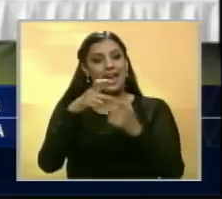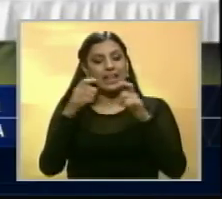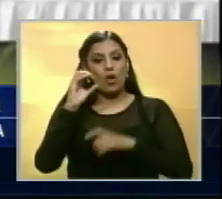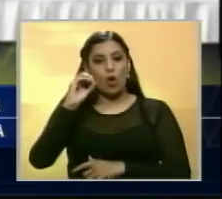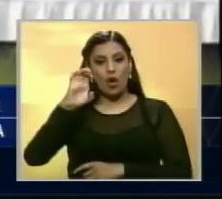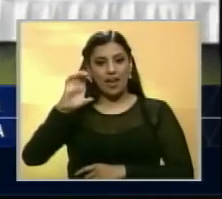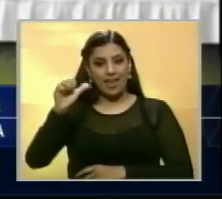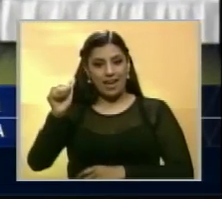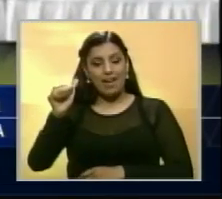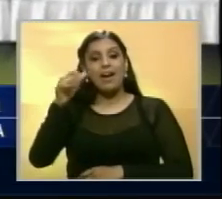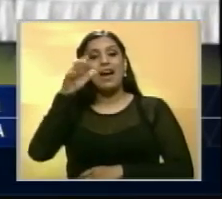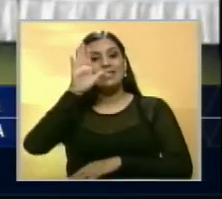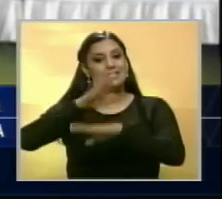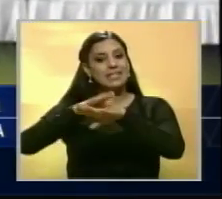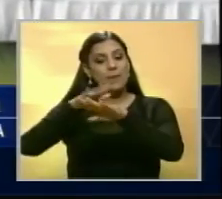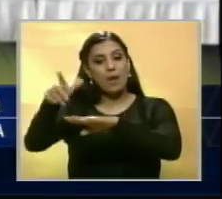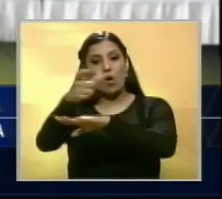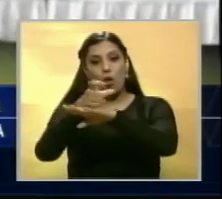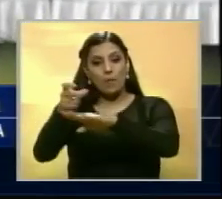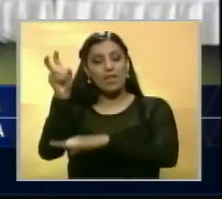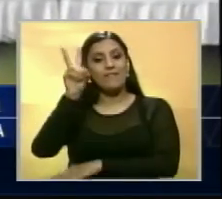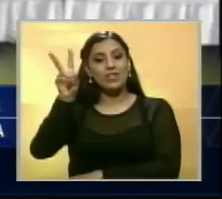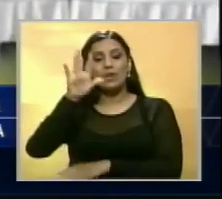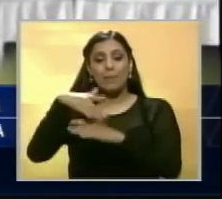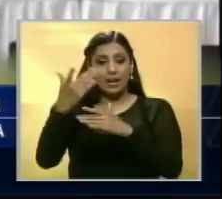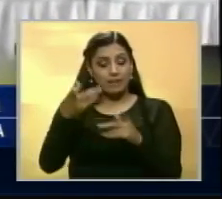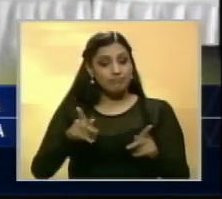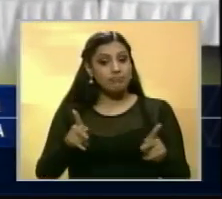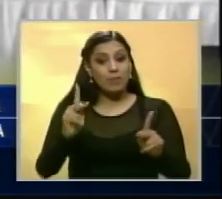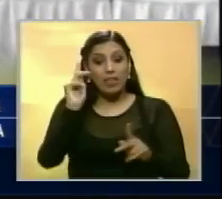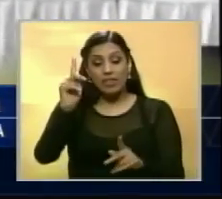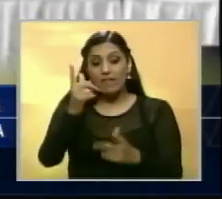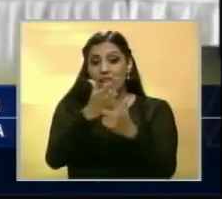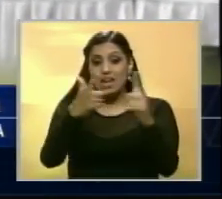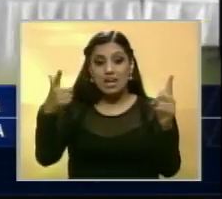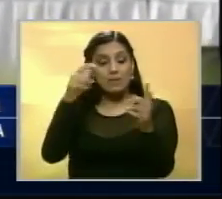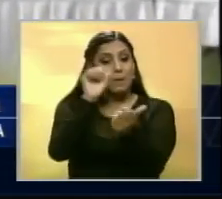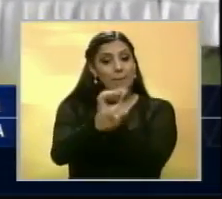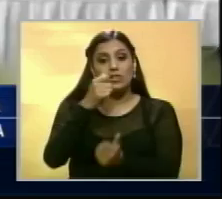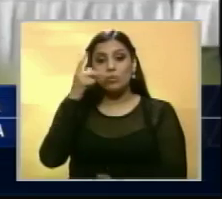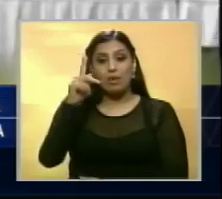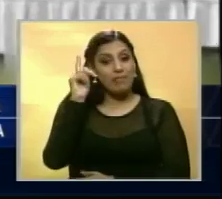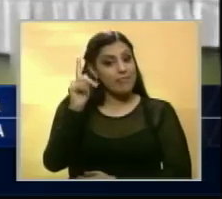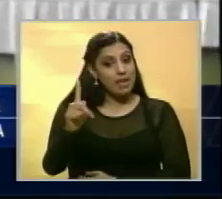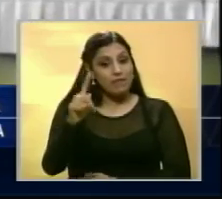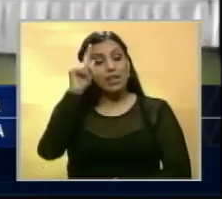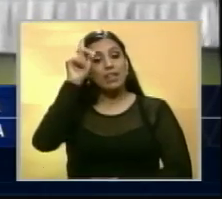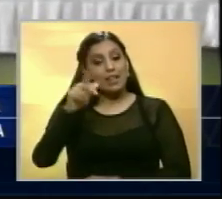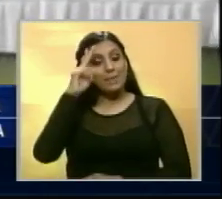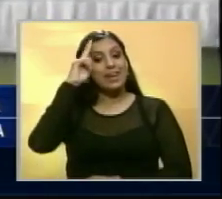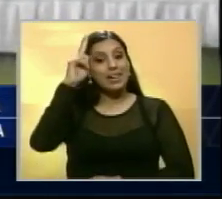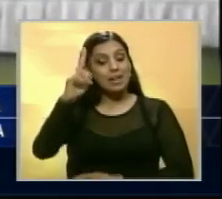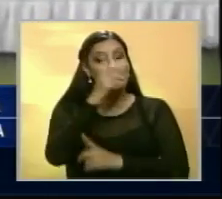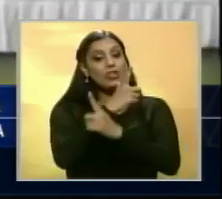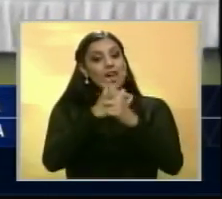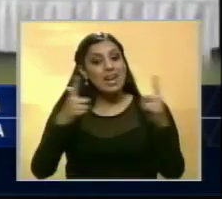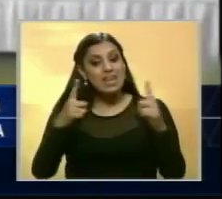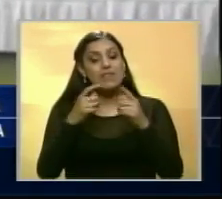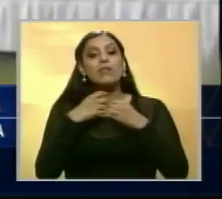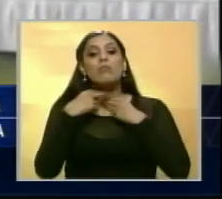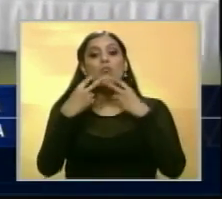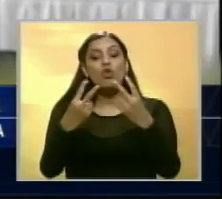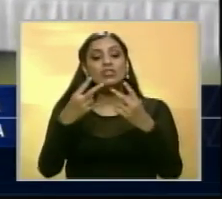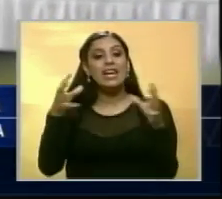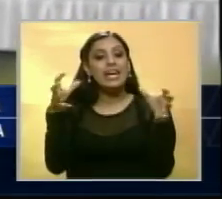OEA, Kerry hizo un llamado al gobierno venezolano para que permita la liberación de los presos políticos, se respete la libertad de expresión